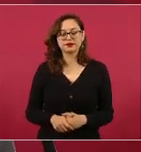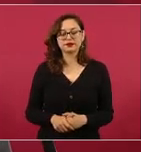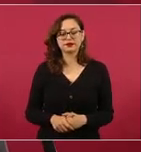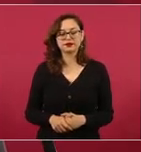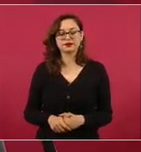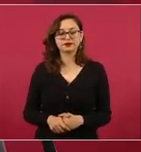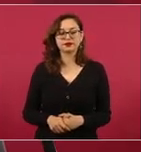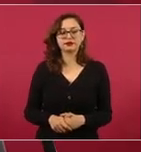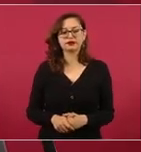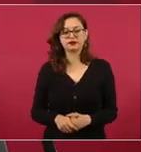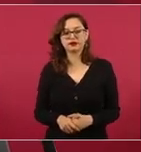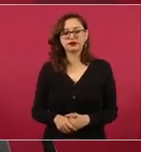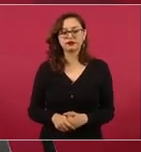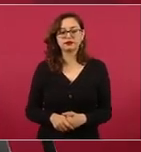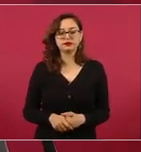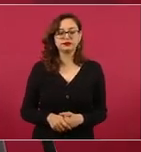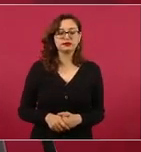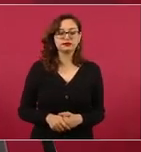Es